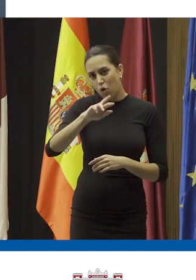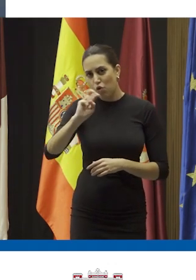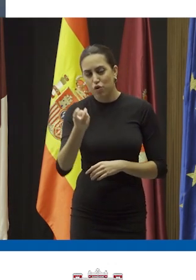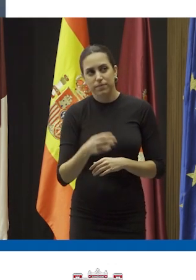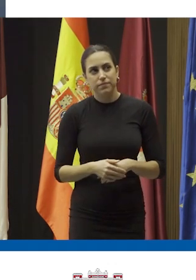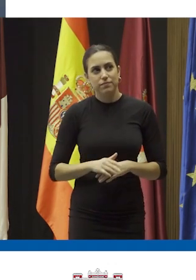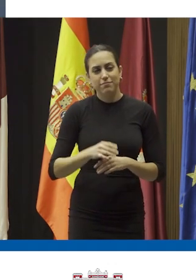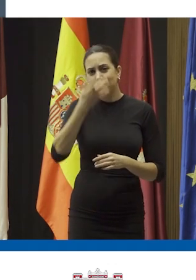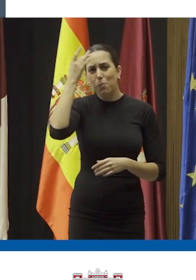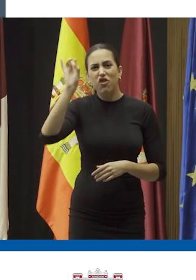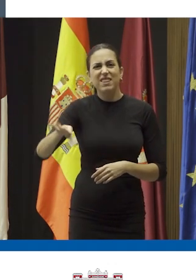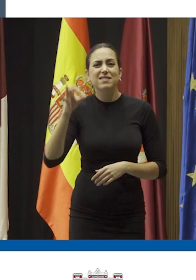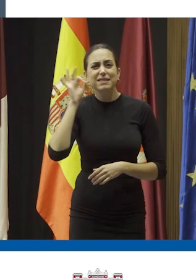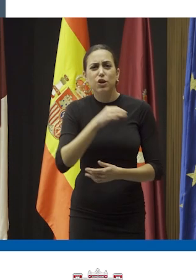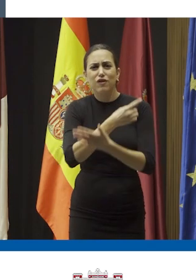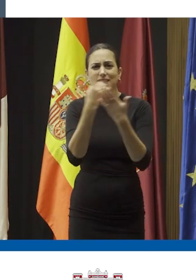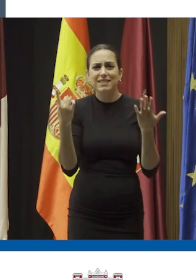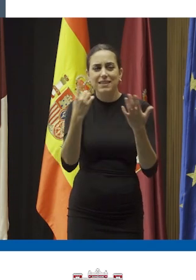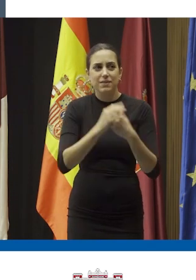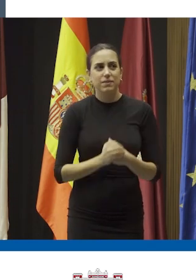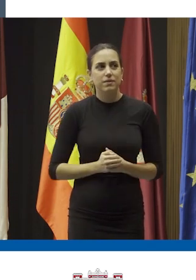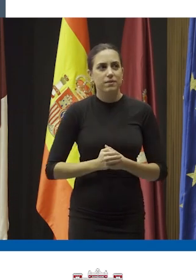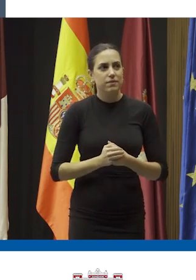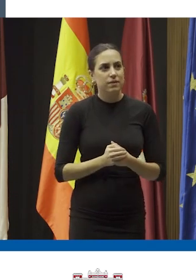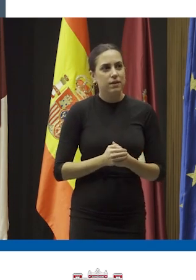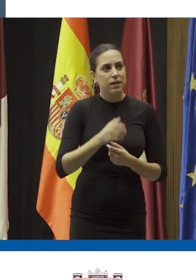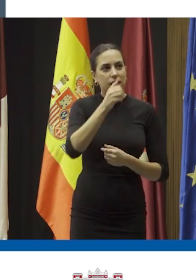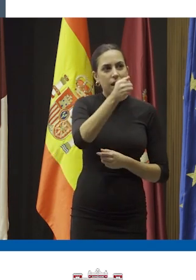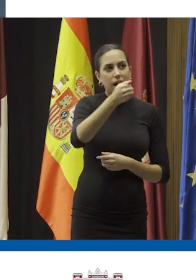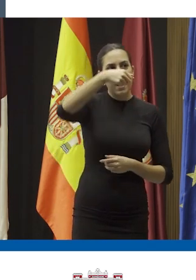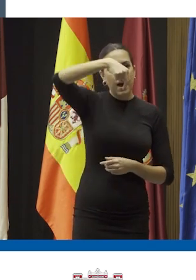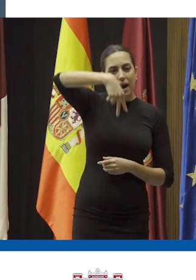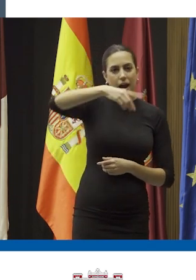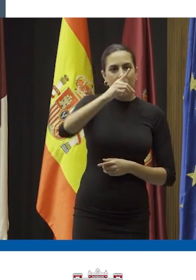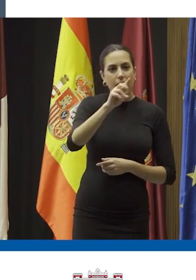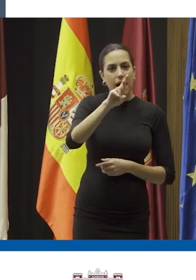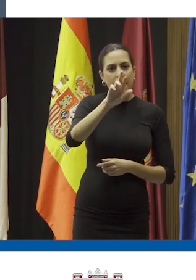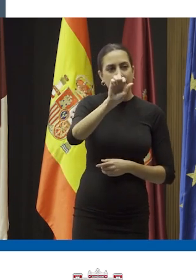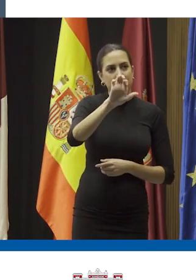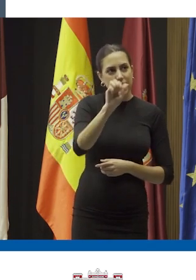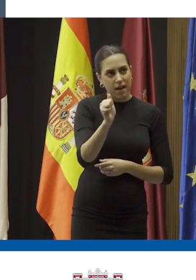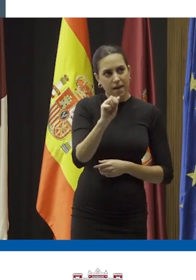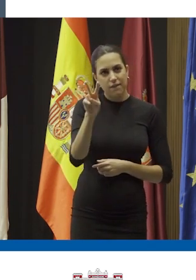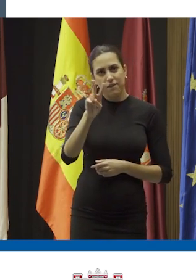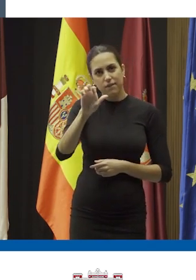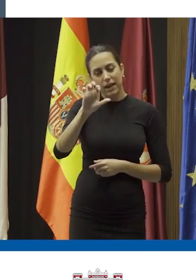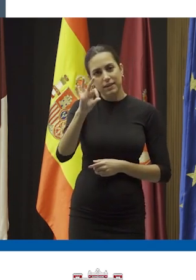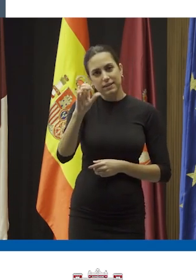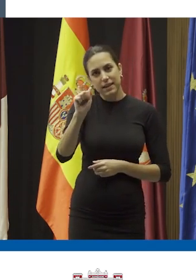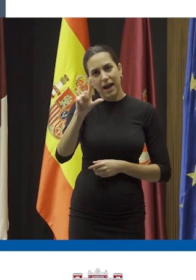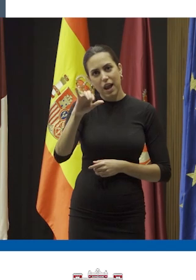fin al 16. El gran Andrés Vesalio, el bruselensis,